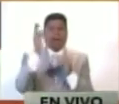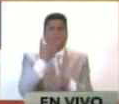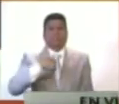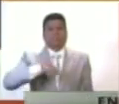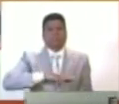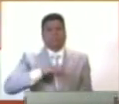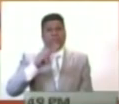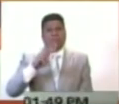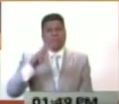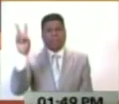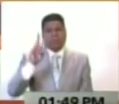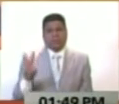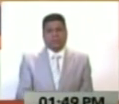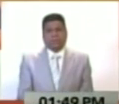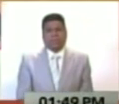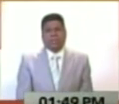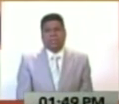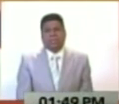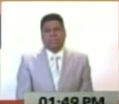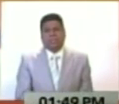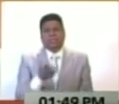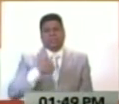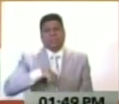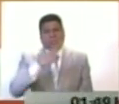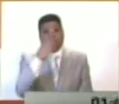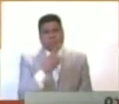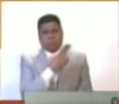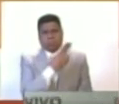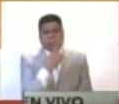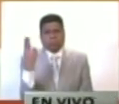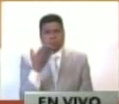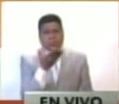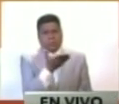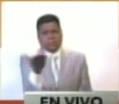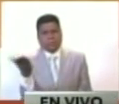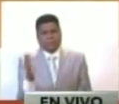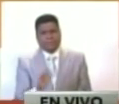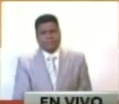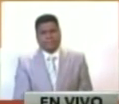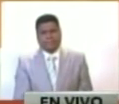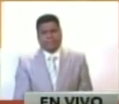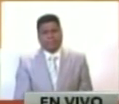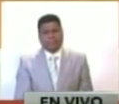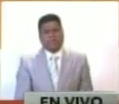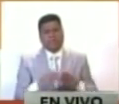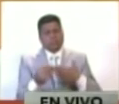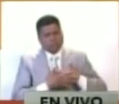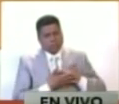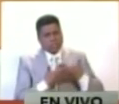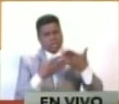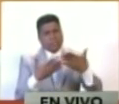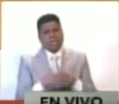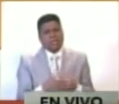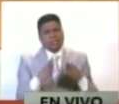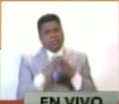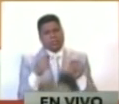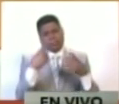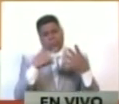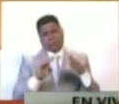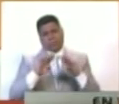país. Estamos comprometidos con la solidaridad de las causas del mundo, que en última